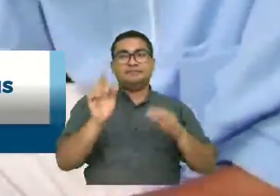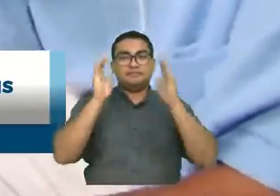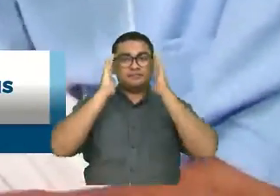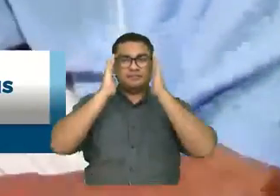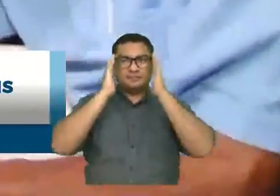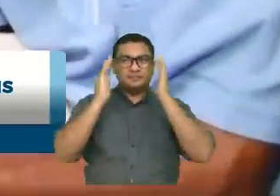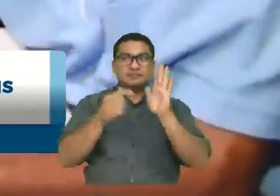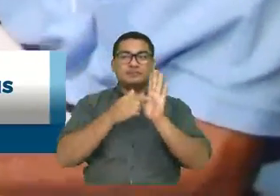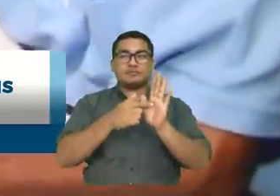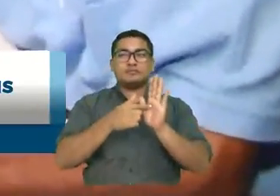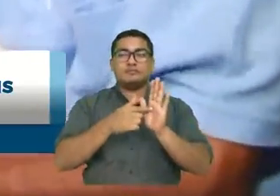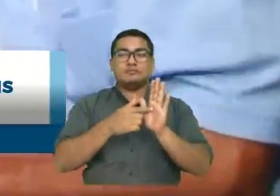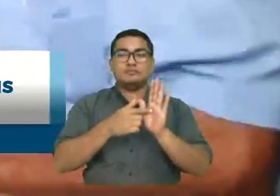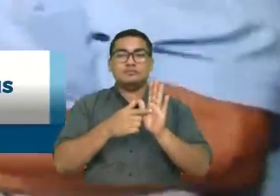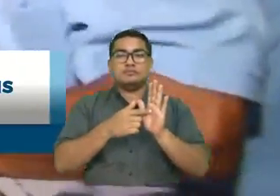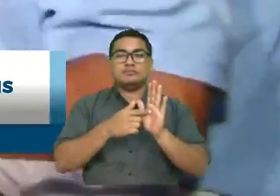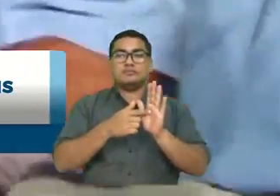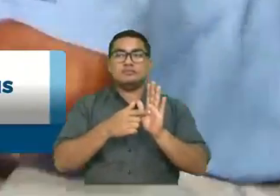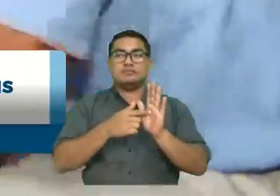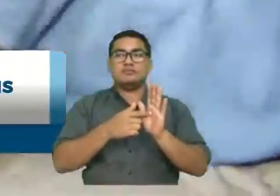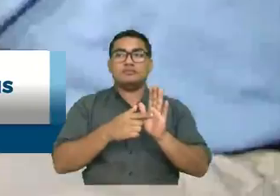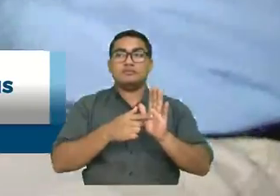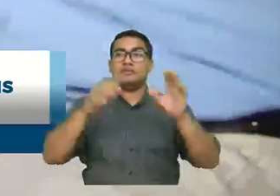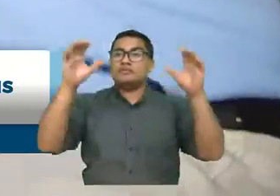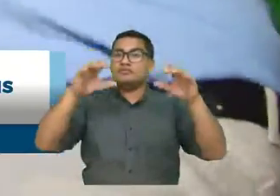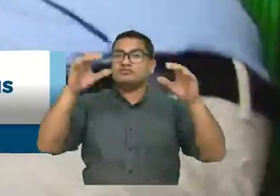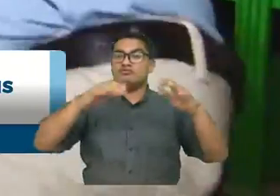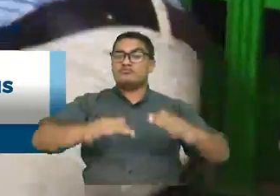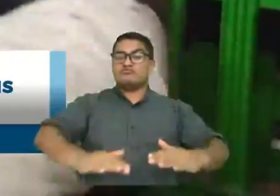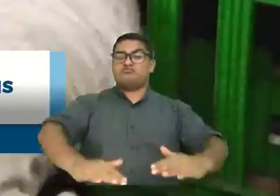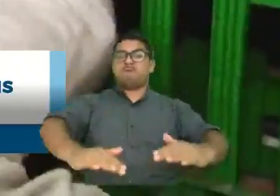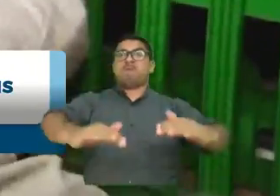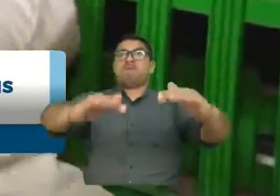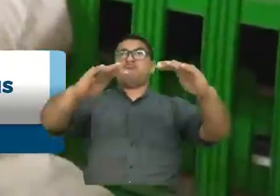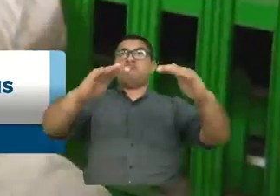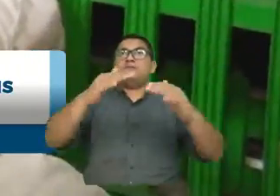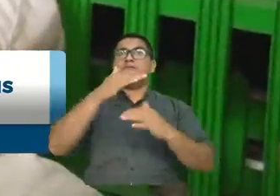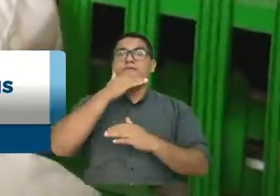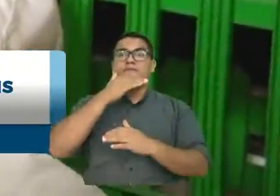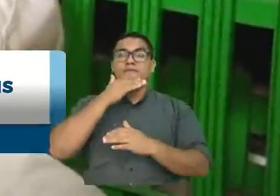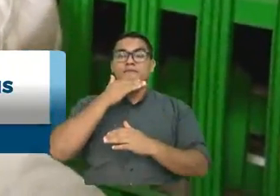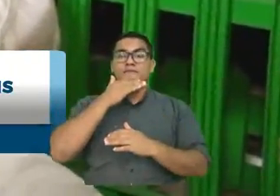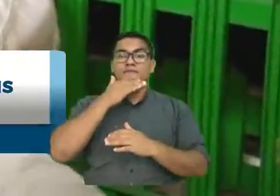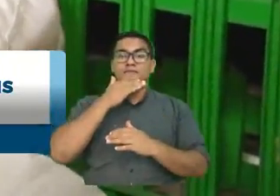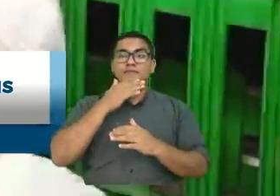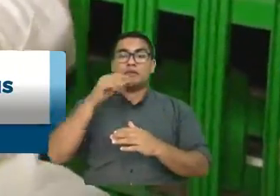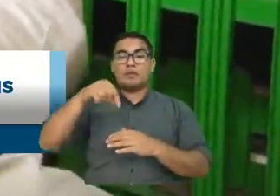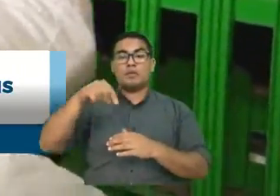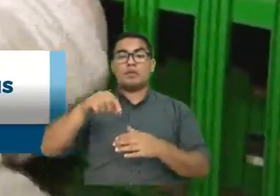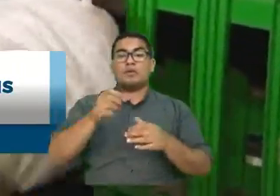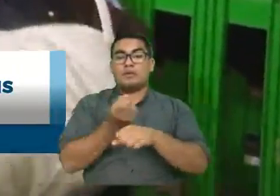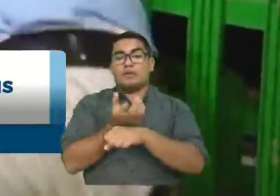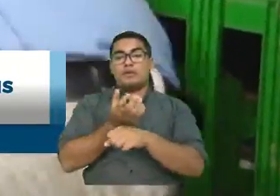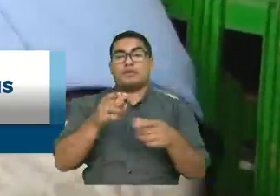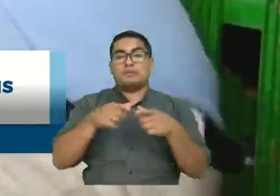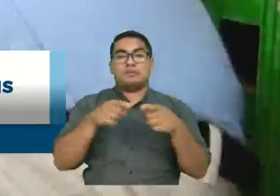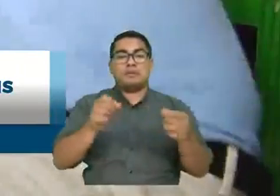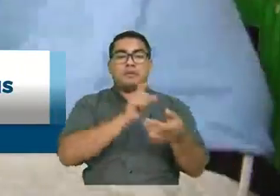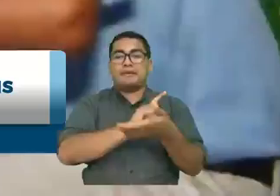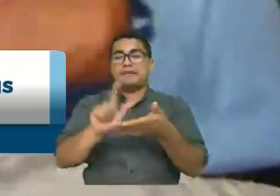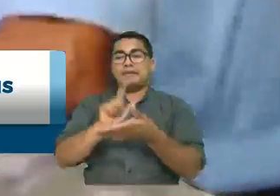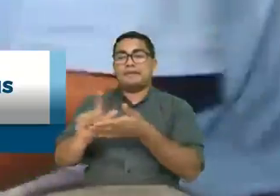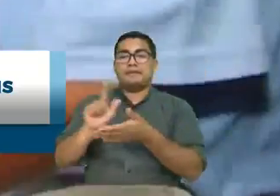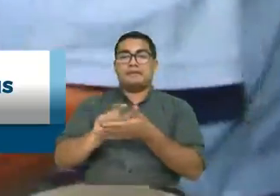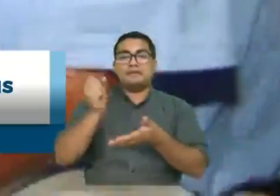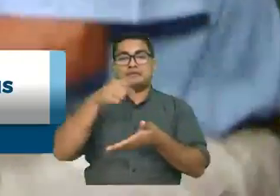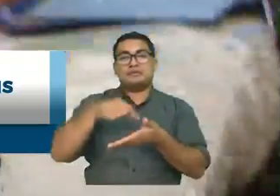inundan las calles a veces. Ya casi no se inundan, pues, es muy poco, debido al trabajo de la limpieza de cauces que hace la alcaldía de Managua. Precisamente la